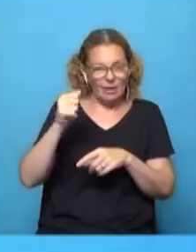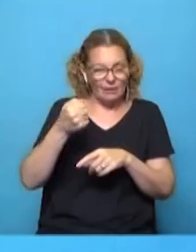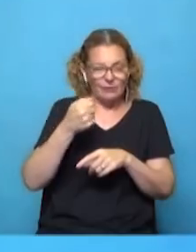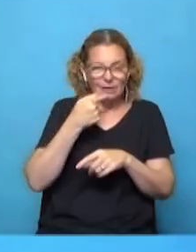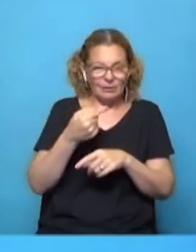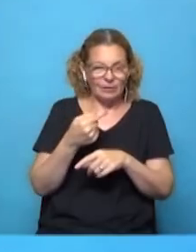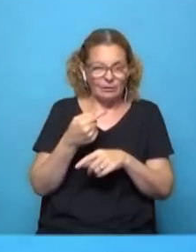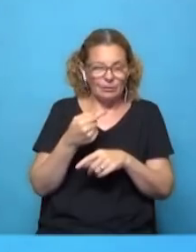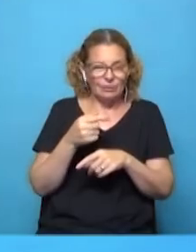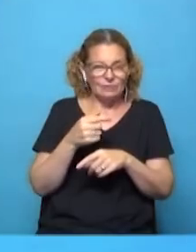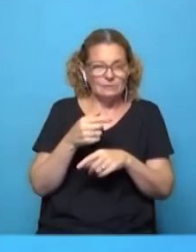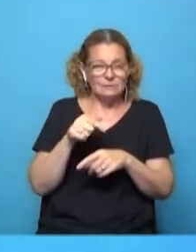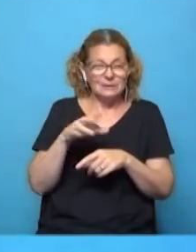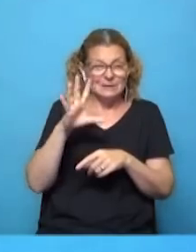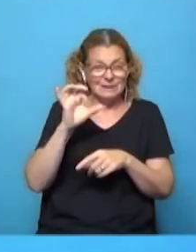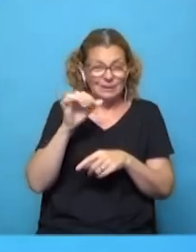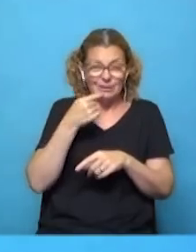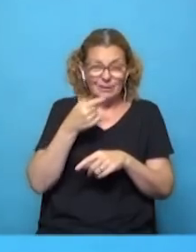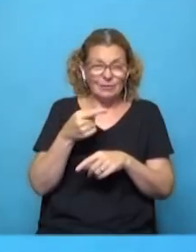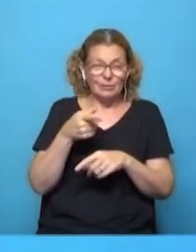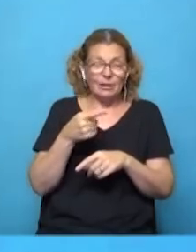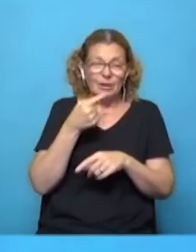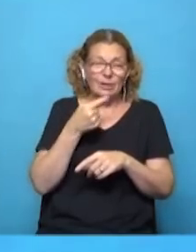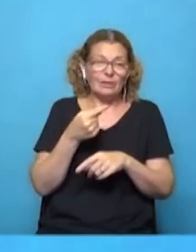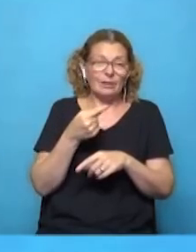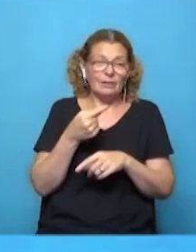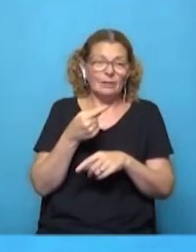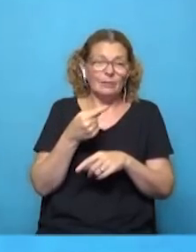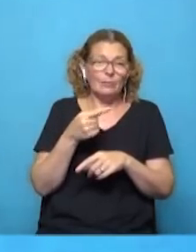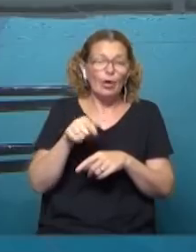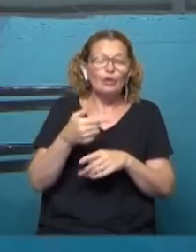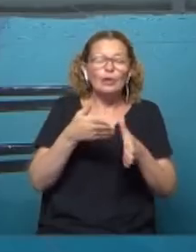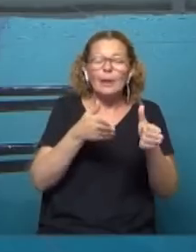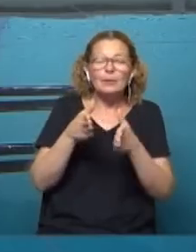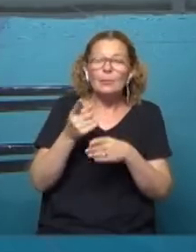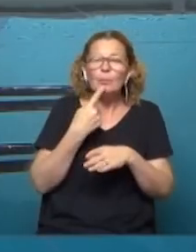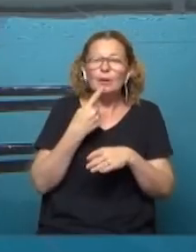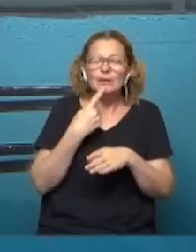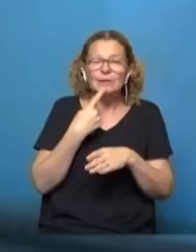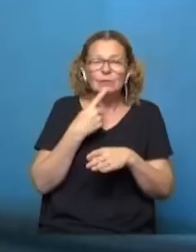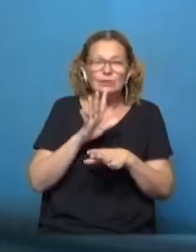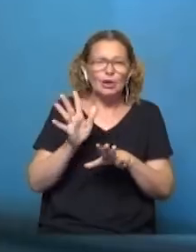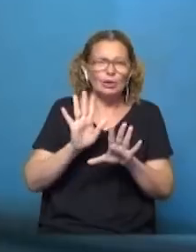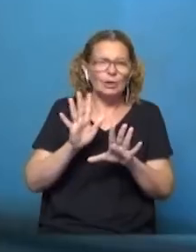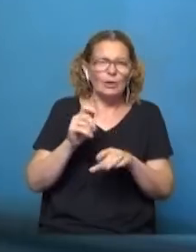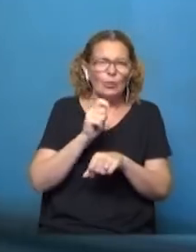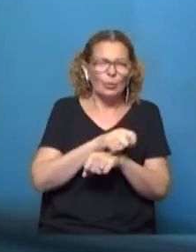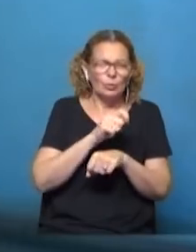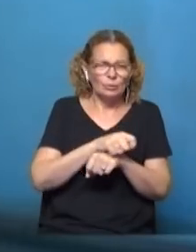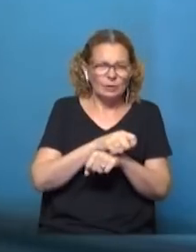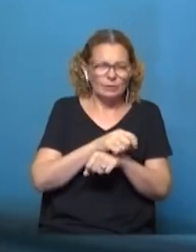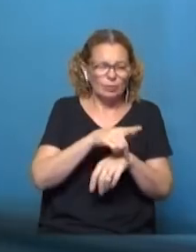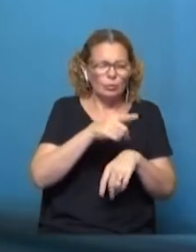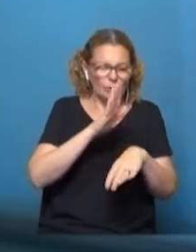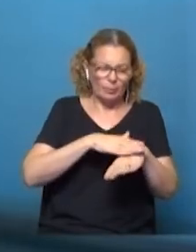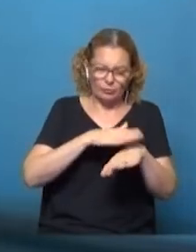en la sesión del senado usted señala que esto se debe regir por otros caminos políticos y éticos la justicia tiene su